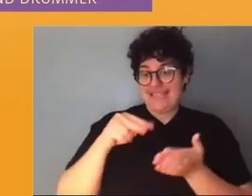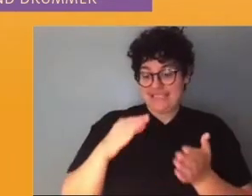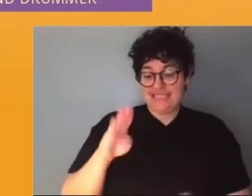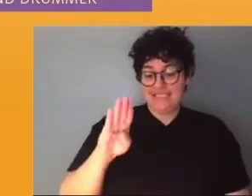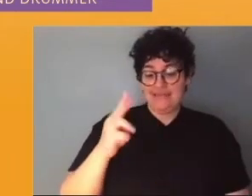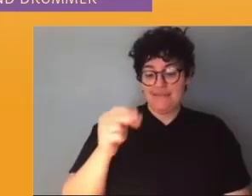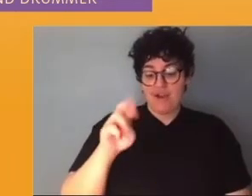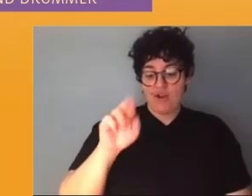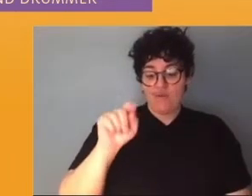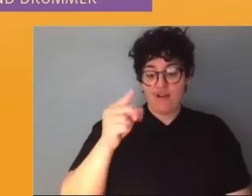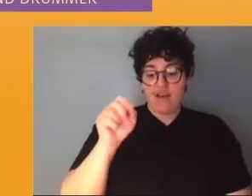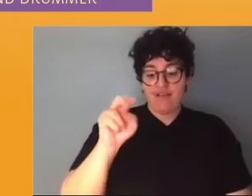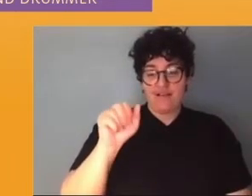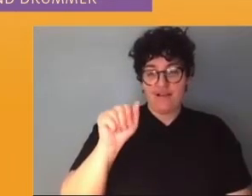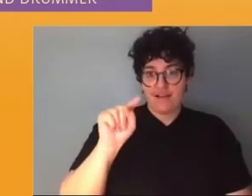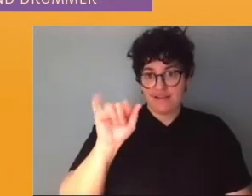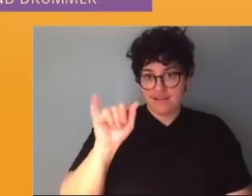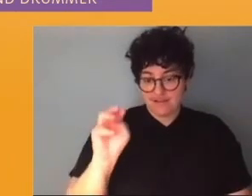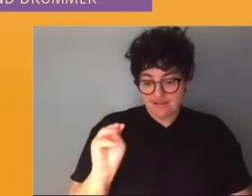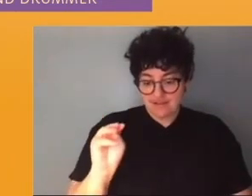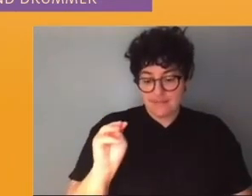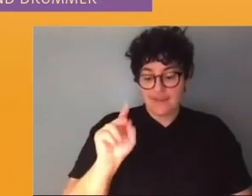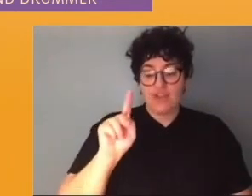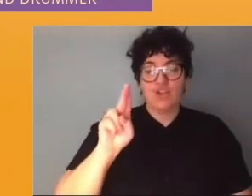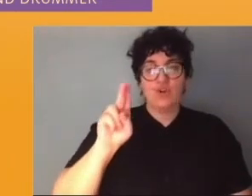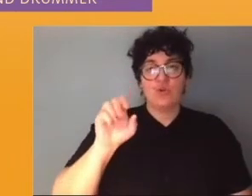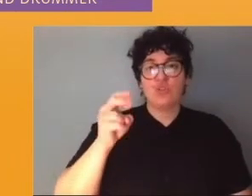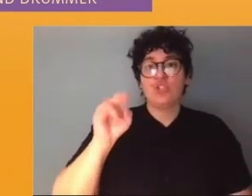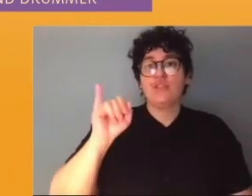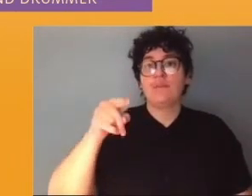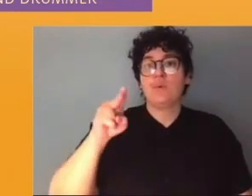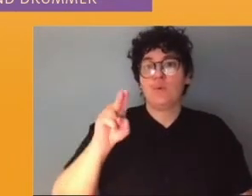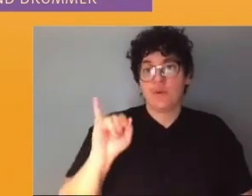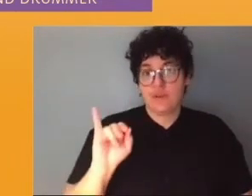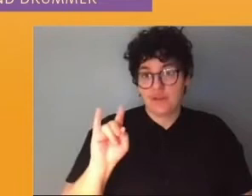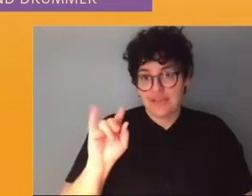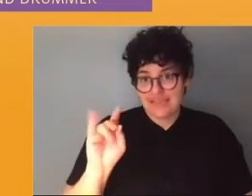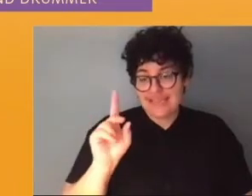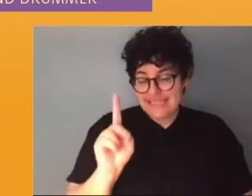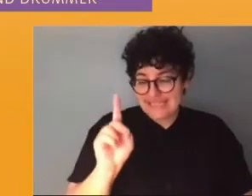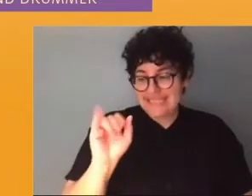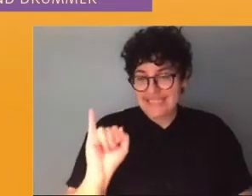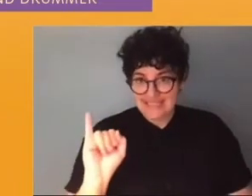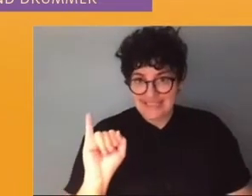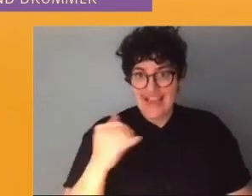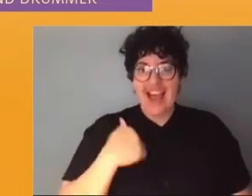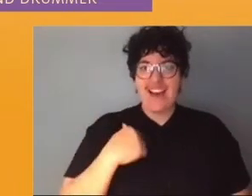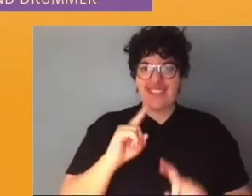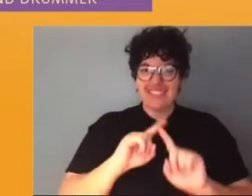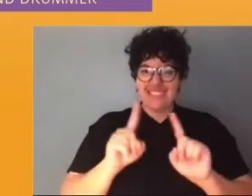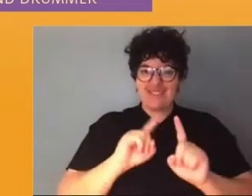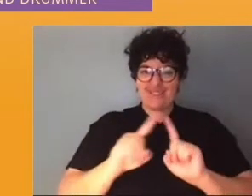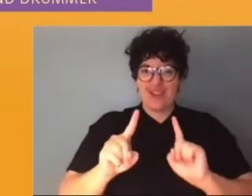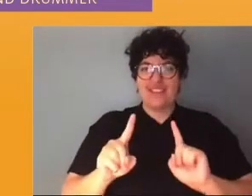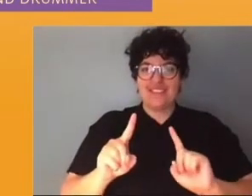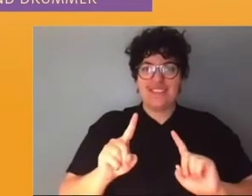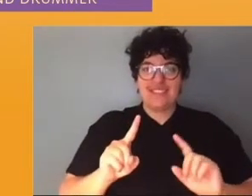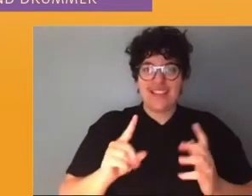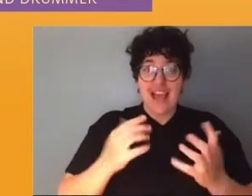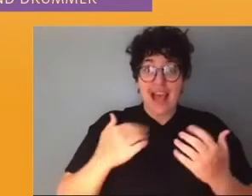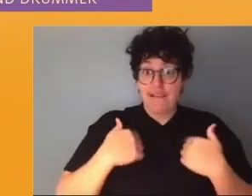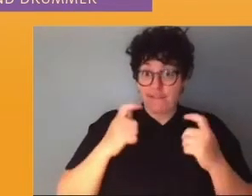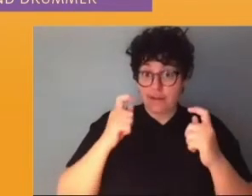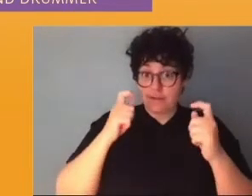Bharatanatyam hay distintos tipos de gesto y de movimiento. Hay gestos de la cara que se llaman